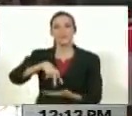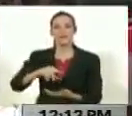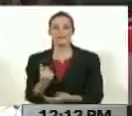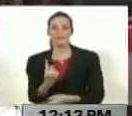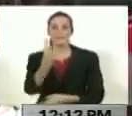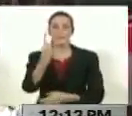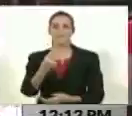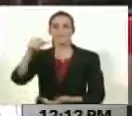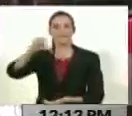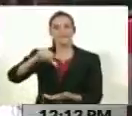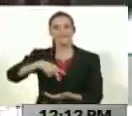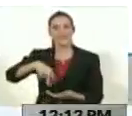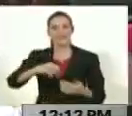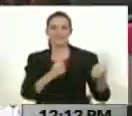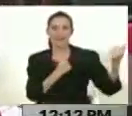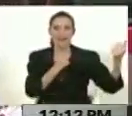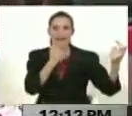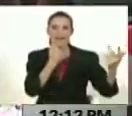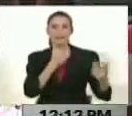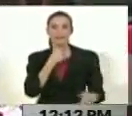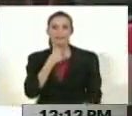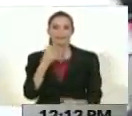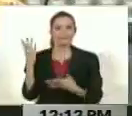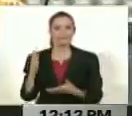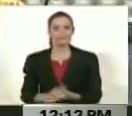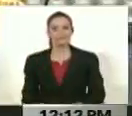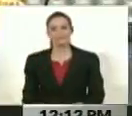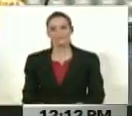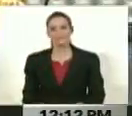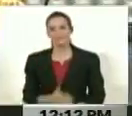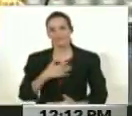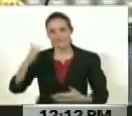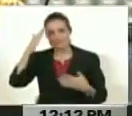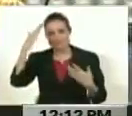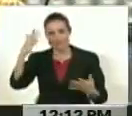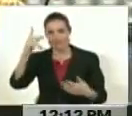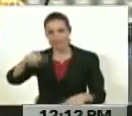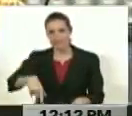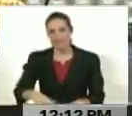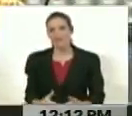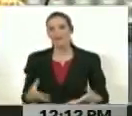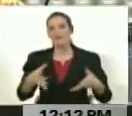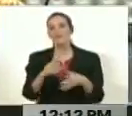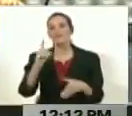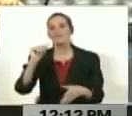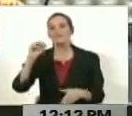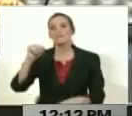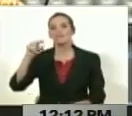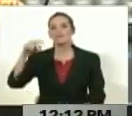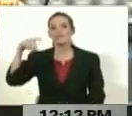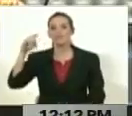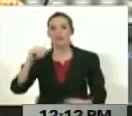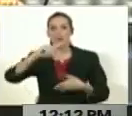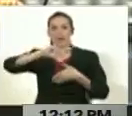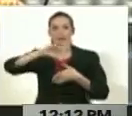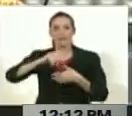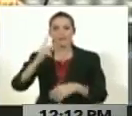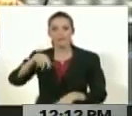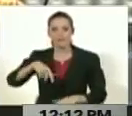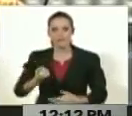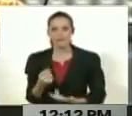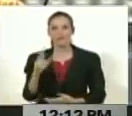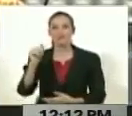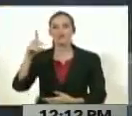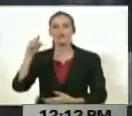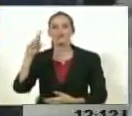uno de salsa. ¿Ah? Quiero saludar a la Dimensión Latina, a Rodrigo,